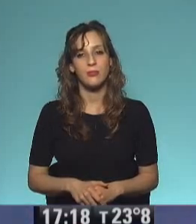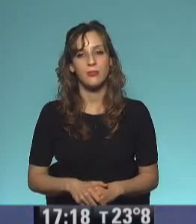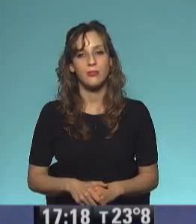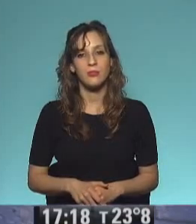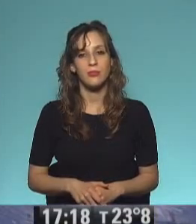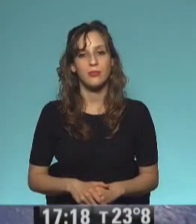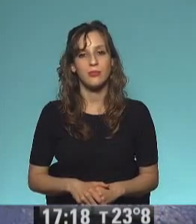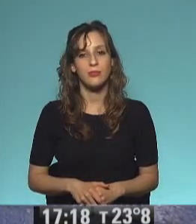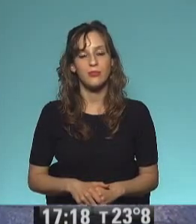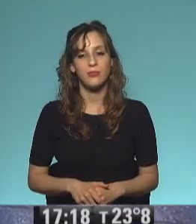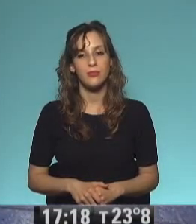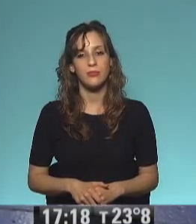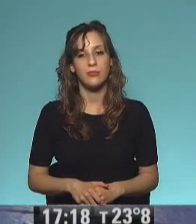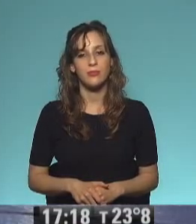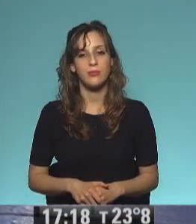más 22.